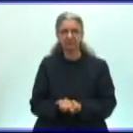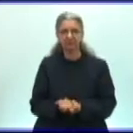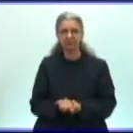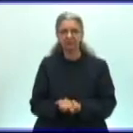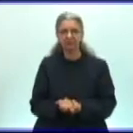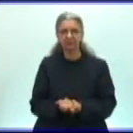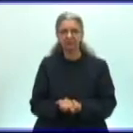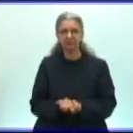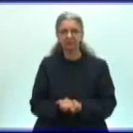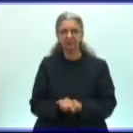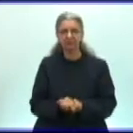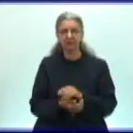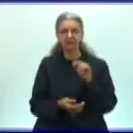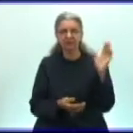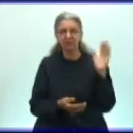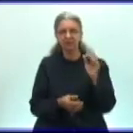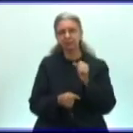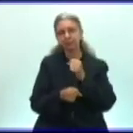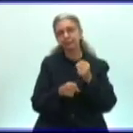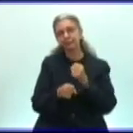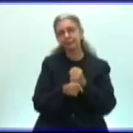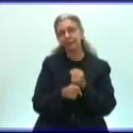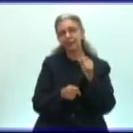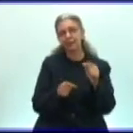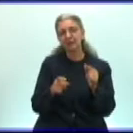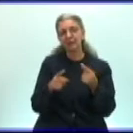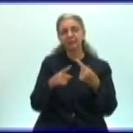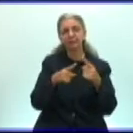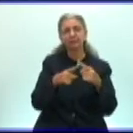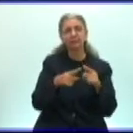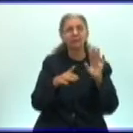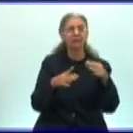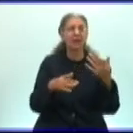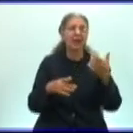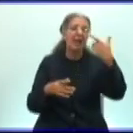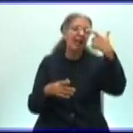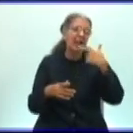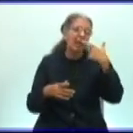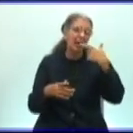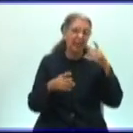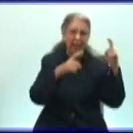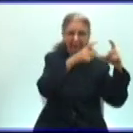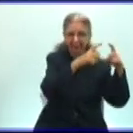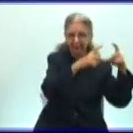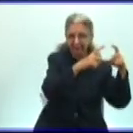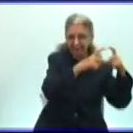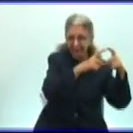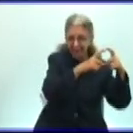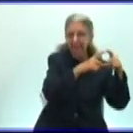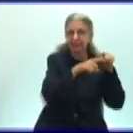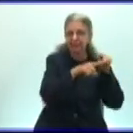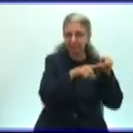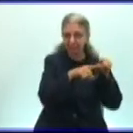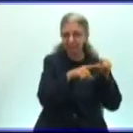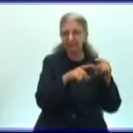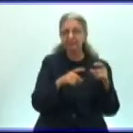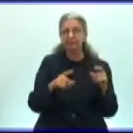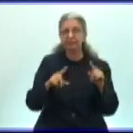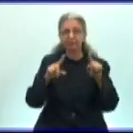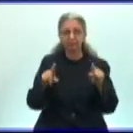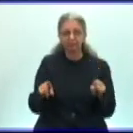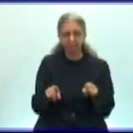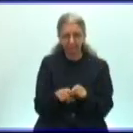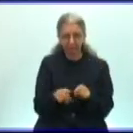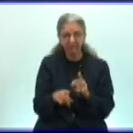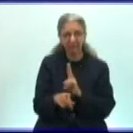Decíamos que íbamos a utilizar los instrumentos de medición. Acá ya estamos ubicando en el circuito el amperímetro y el